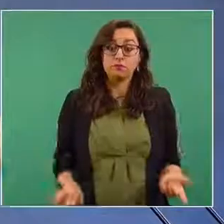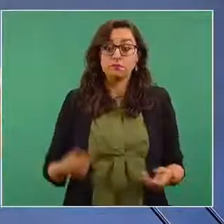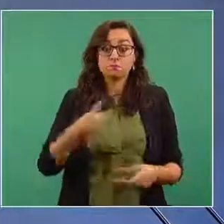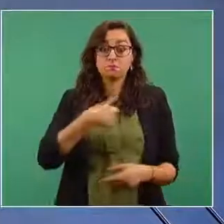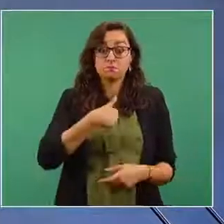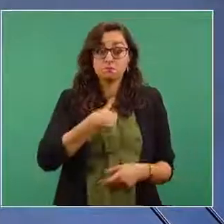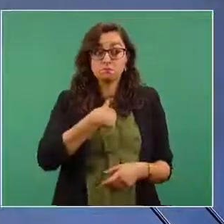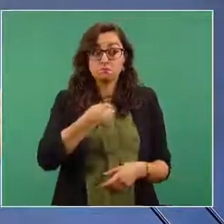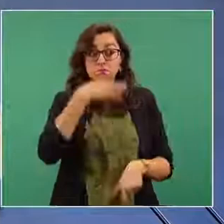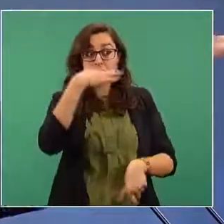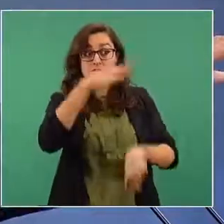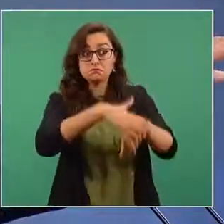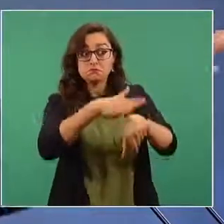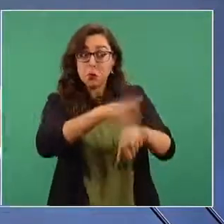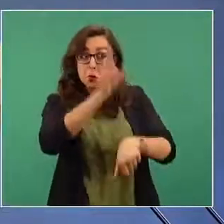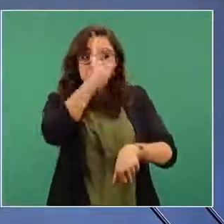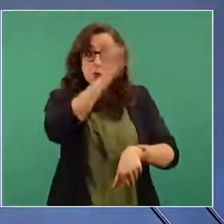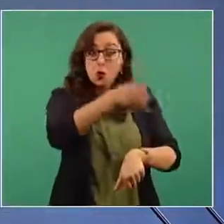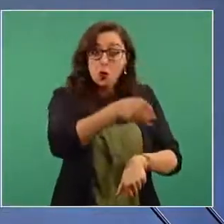prohibiendo,